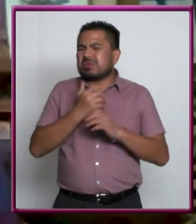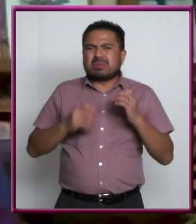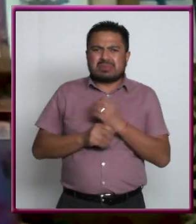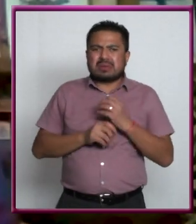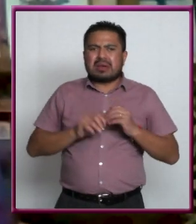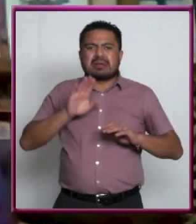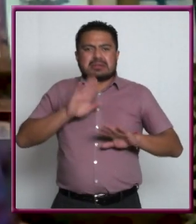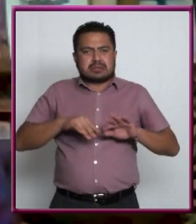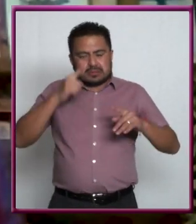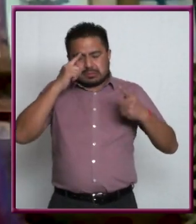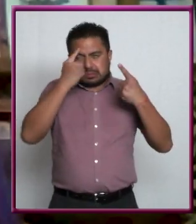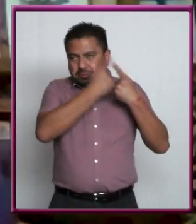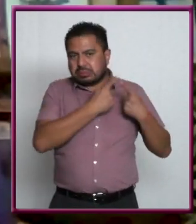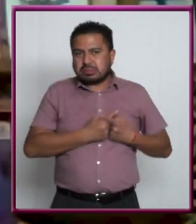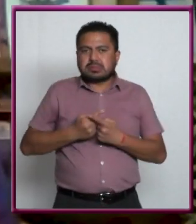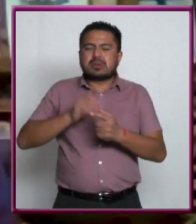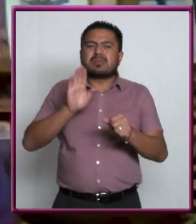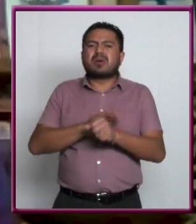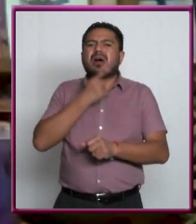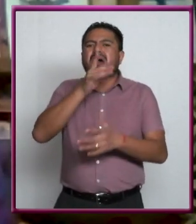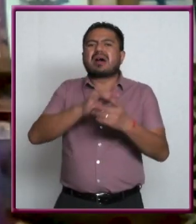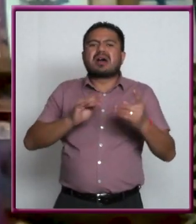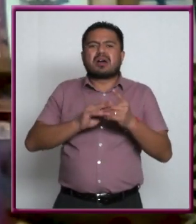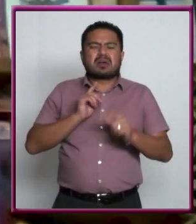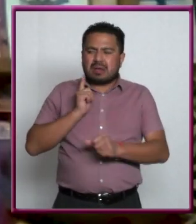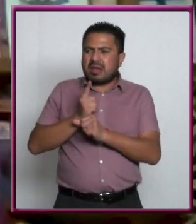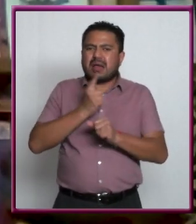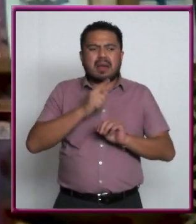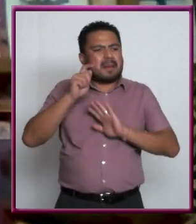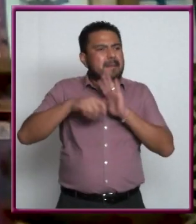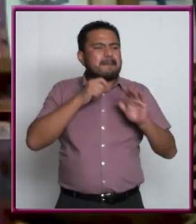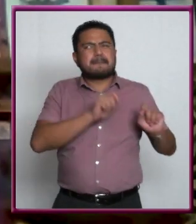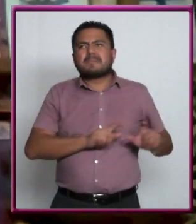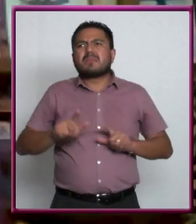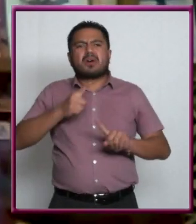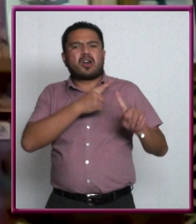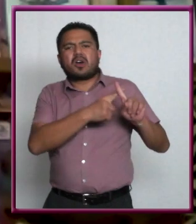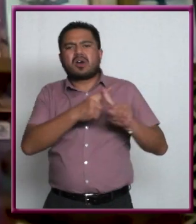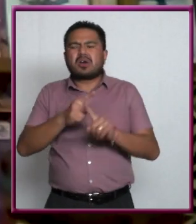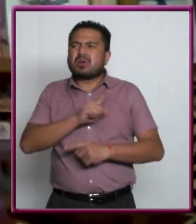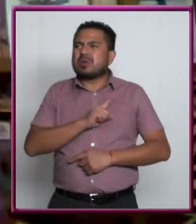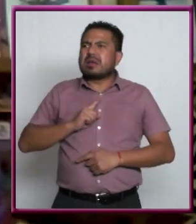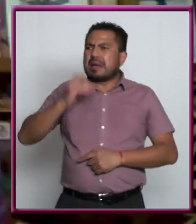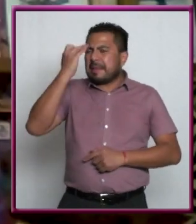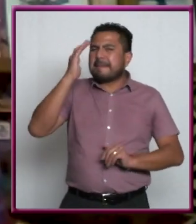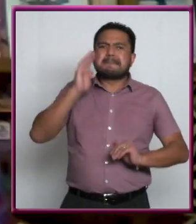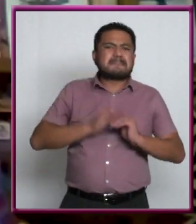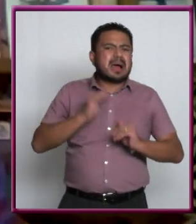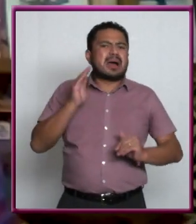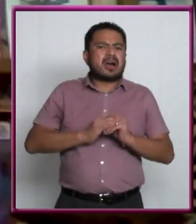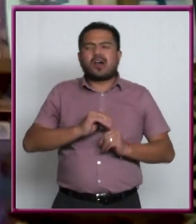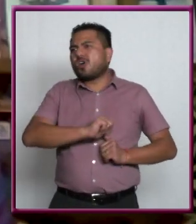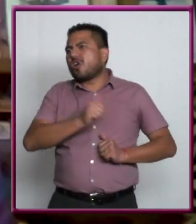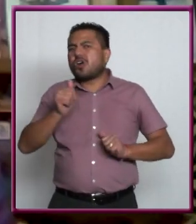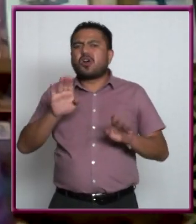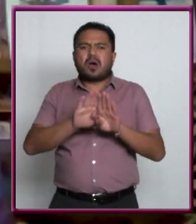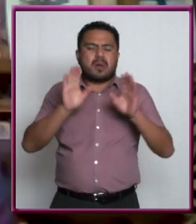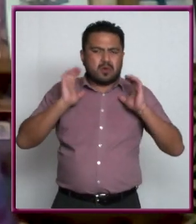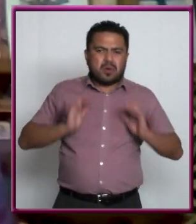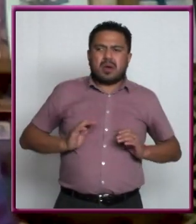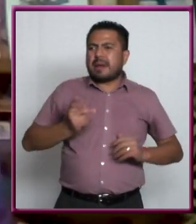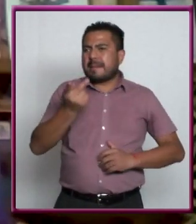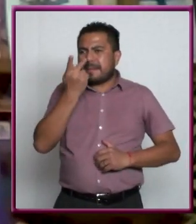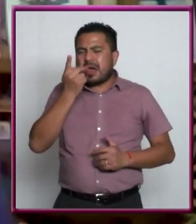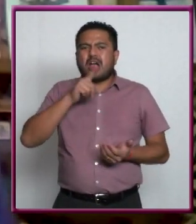muchas cosas, se frustran, ¿no? Porque dicen, oye, es que yo estoy viendo una película porno que debo durar más, que debo tener otro tipo